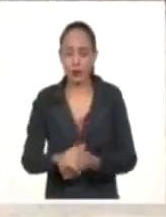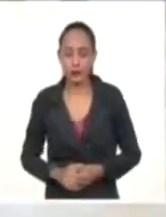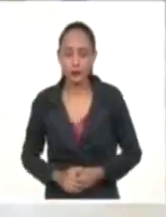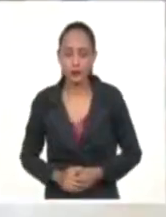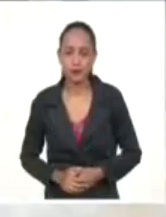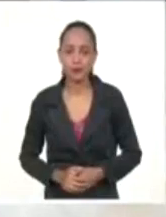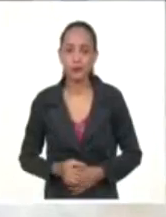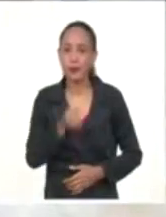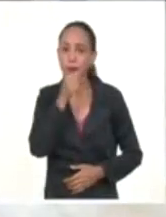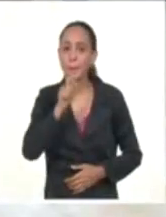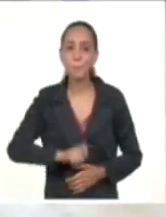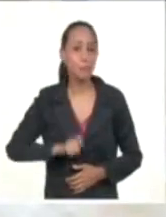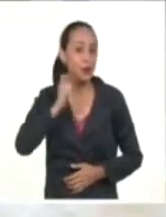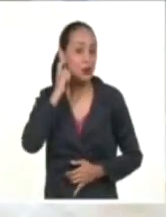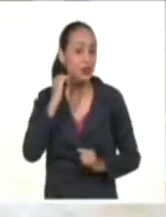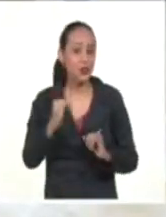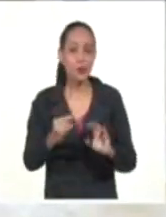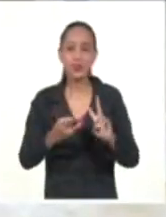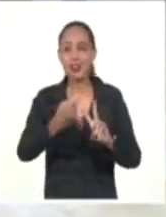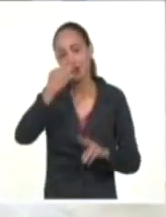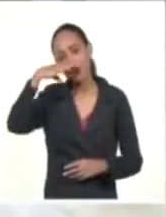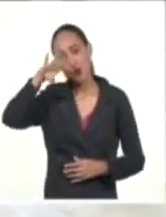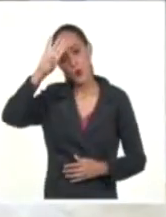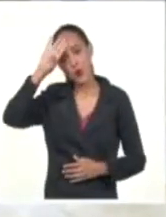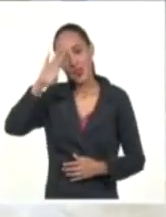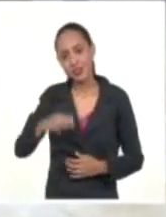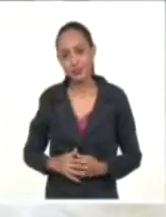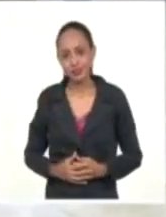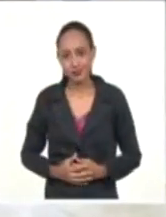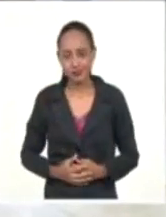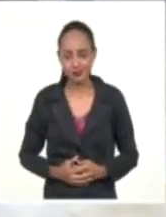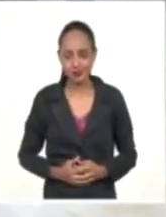Marisol Ramírez, Sistema Informativo de la Televisión Cubana.